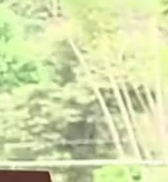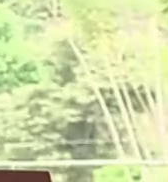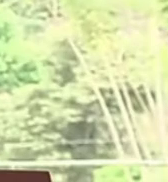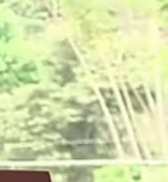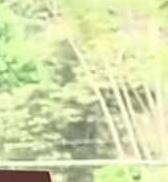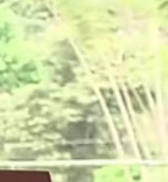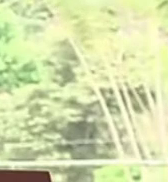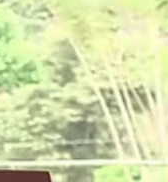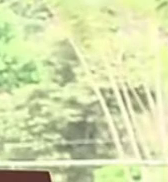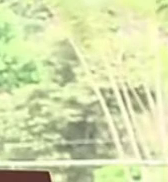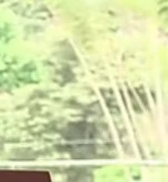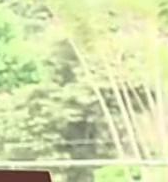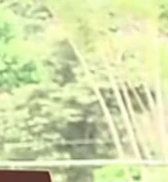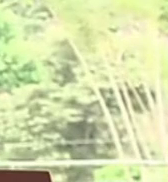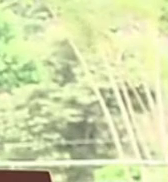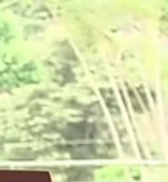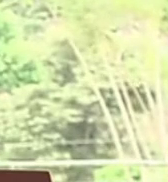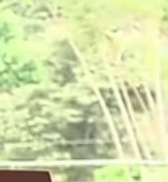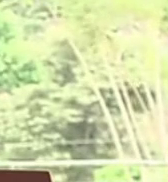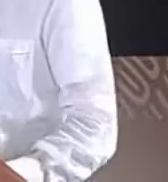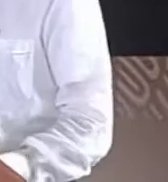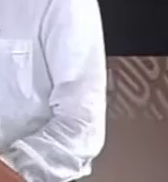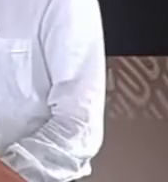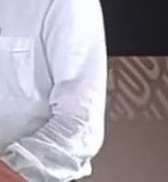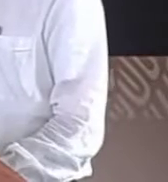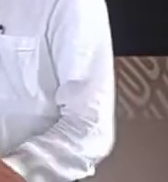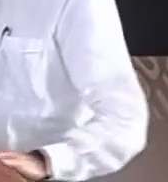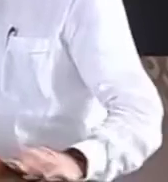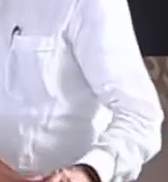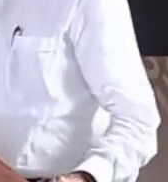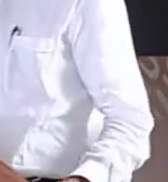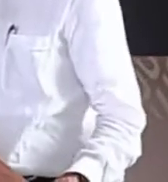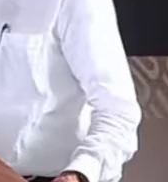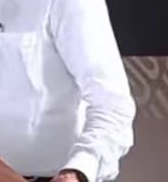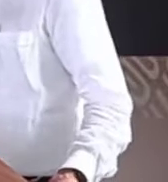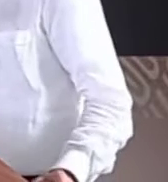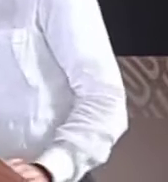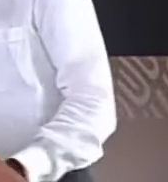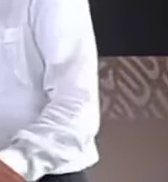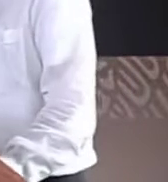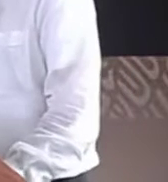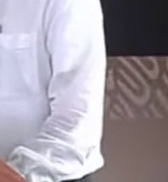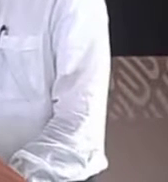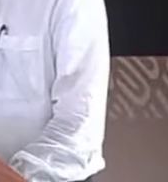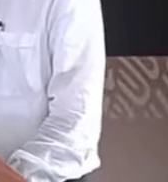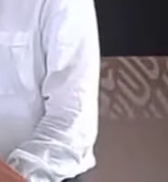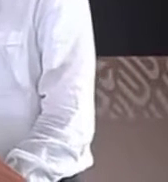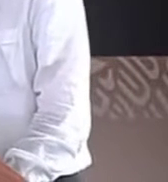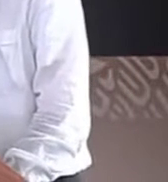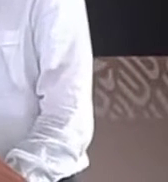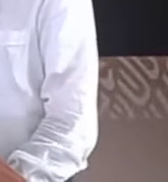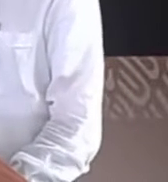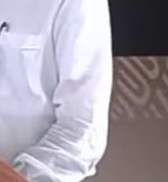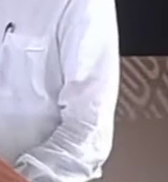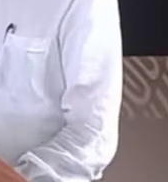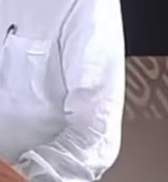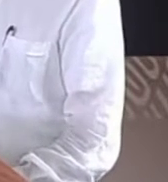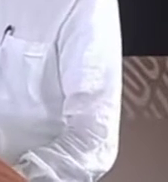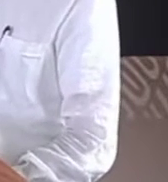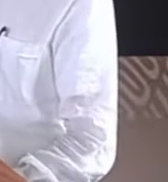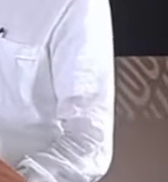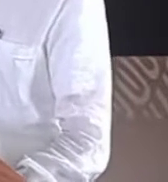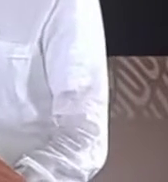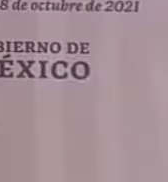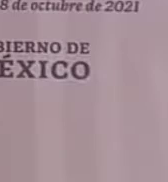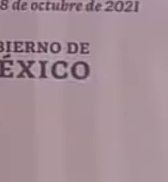estado trabajando mucho hacia esta reunión y todos nosotros estamos trabajando muy duro para asegurar objetivos más